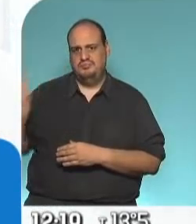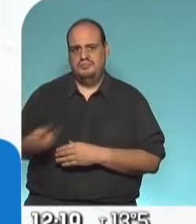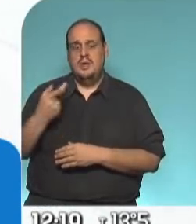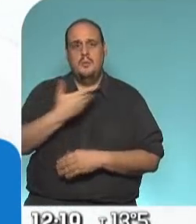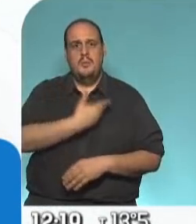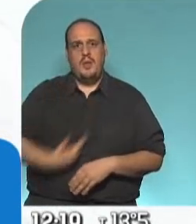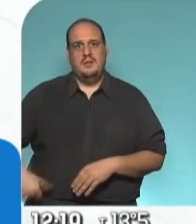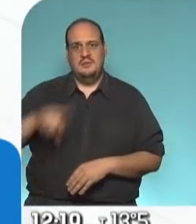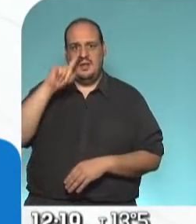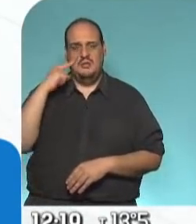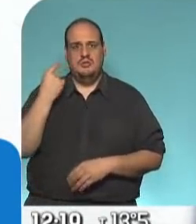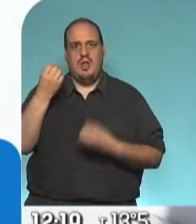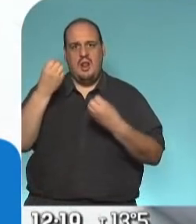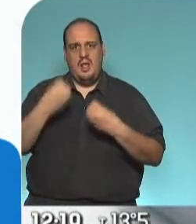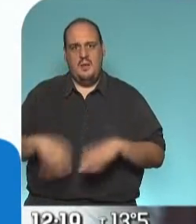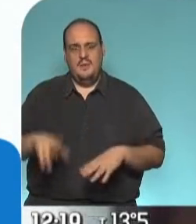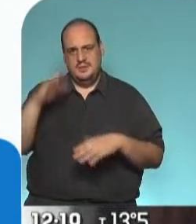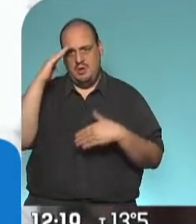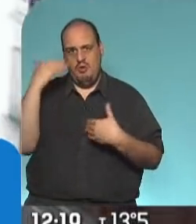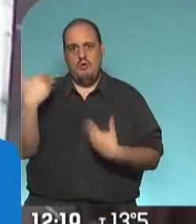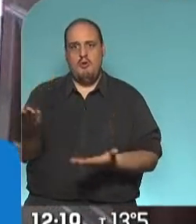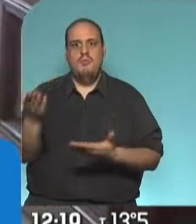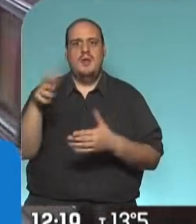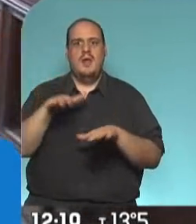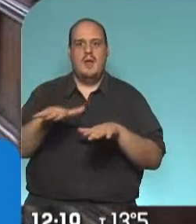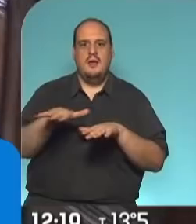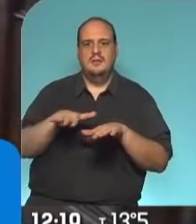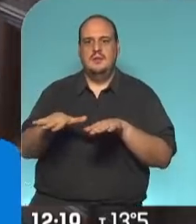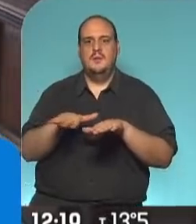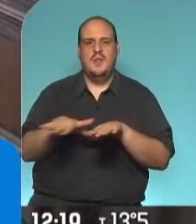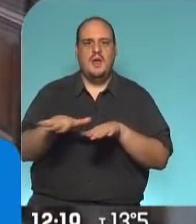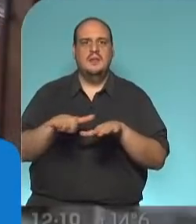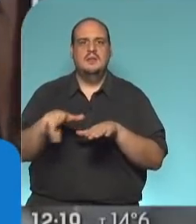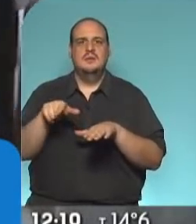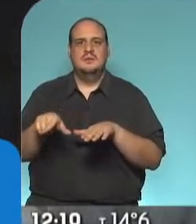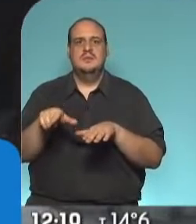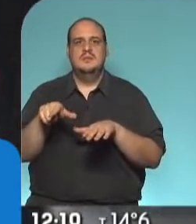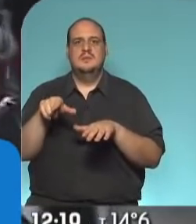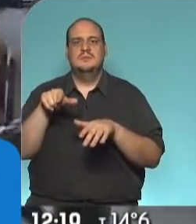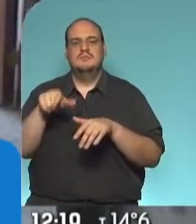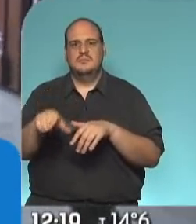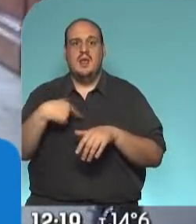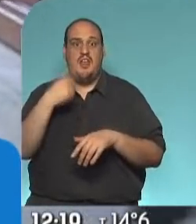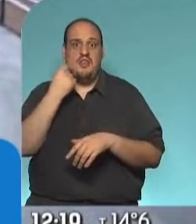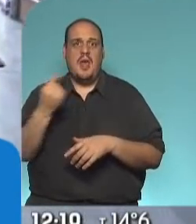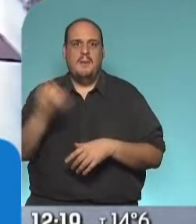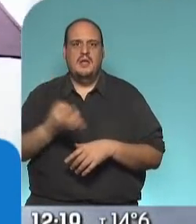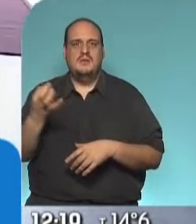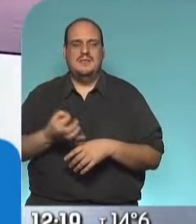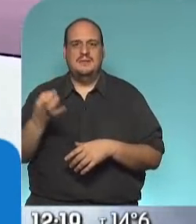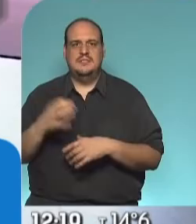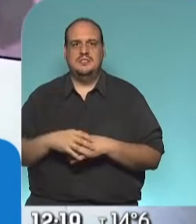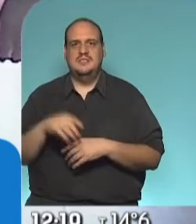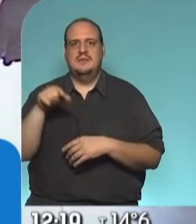está encabezando el homenaje, la actividad justamente en esta fecha tan particular. En